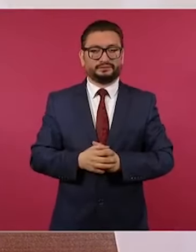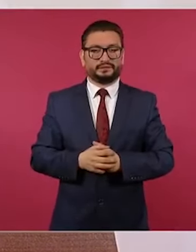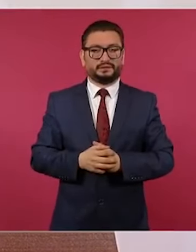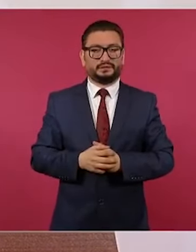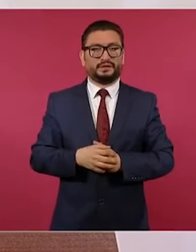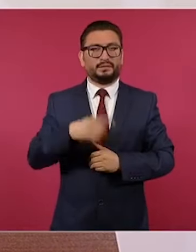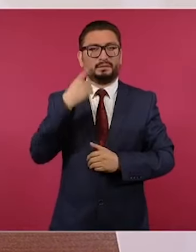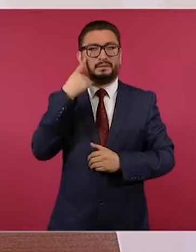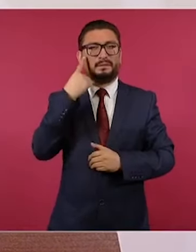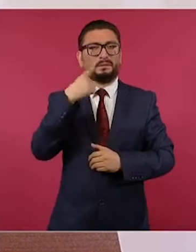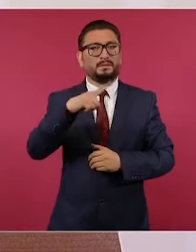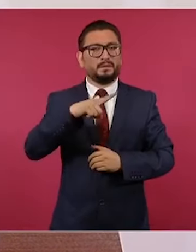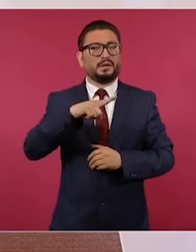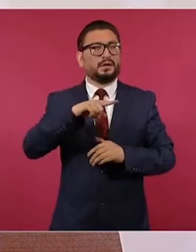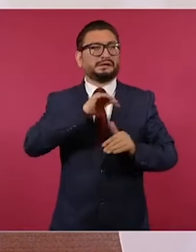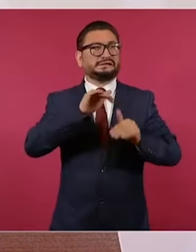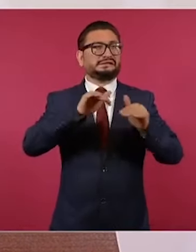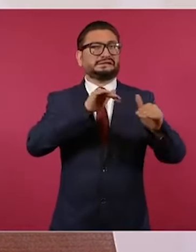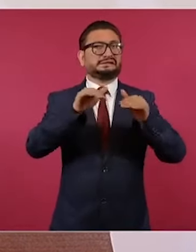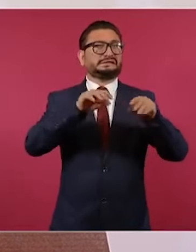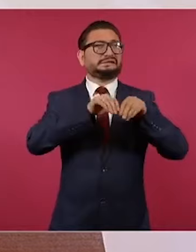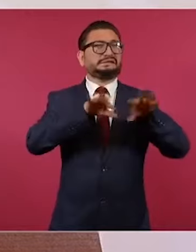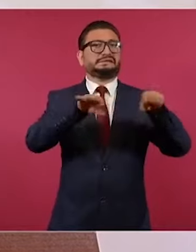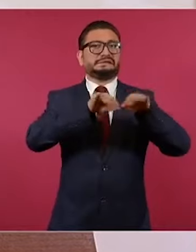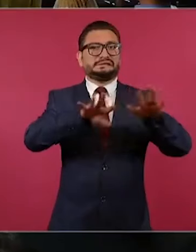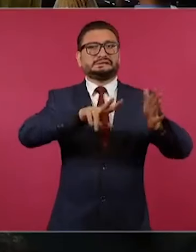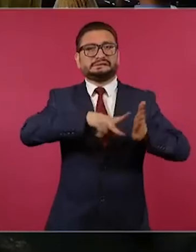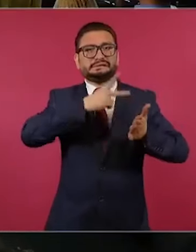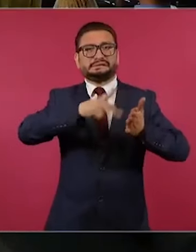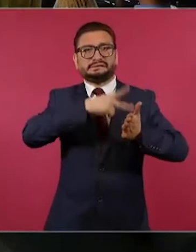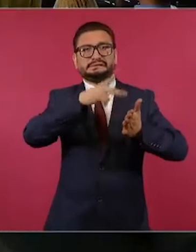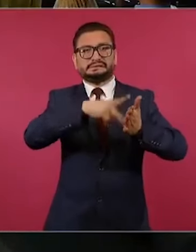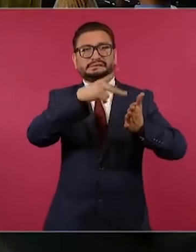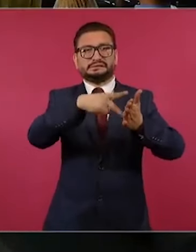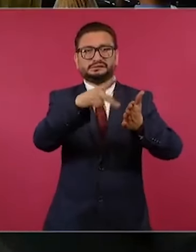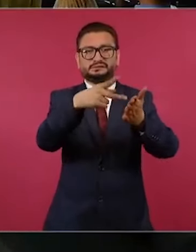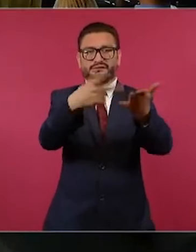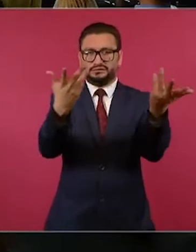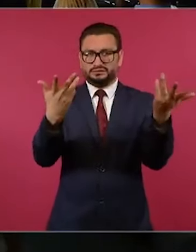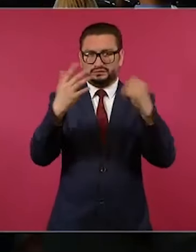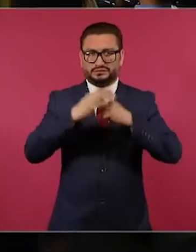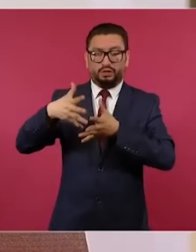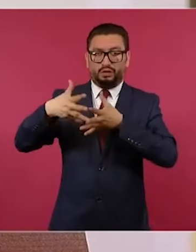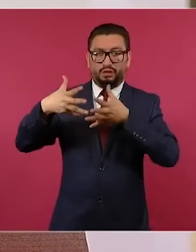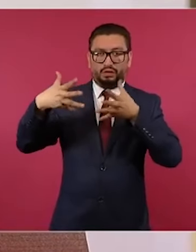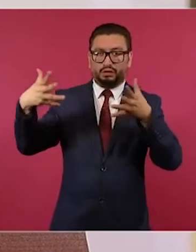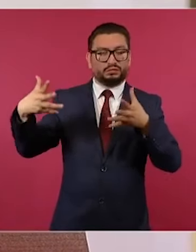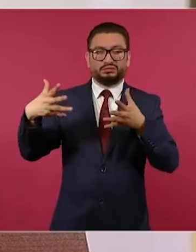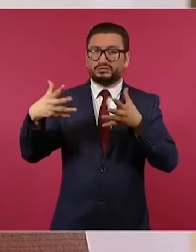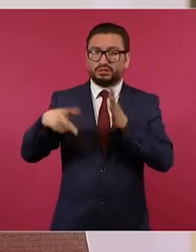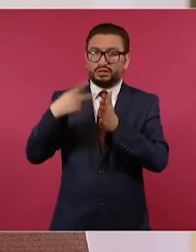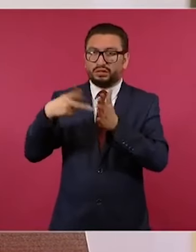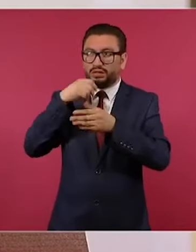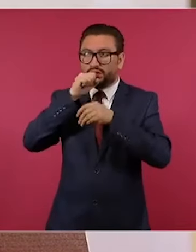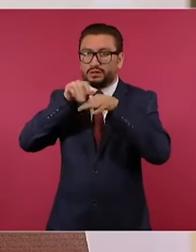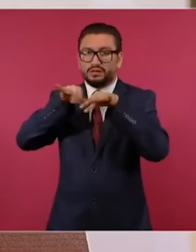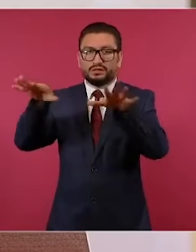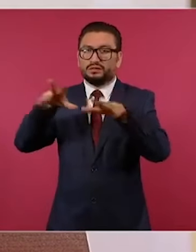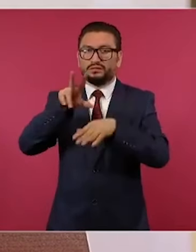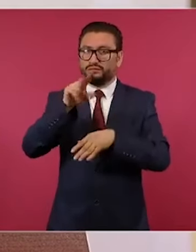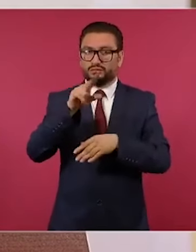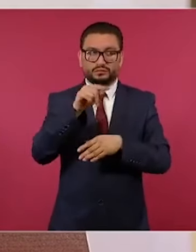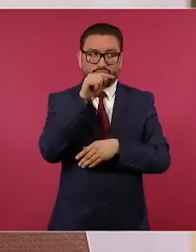para tener más menciones que el Super Bowl? Tengo el